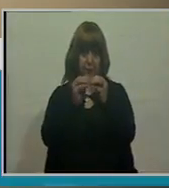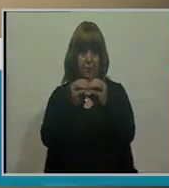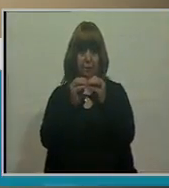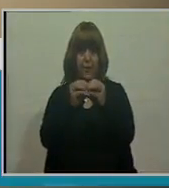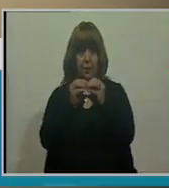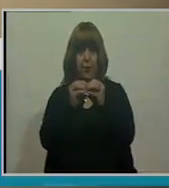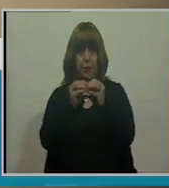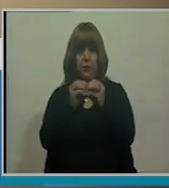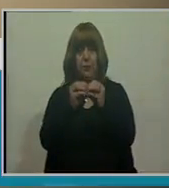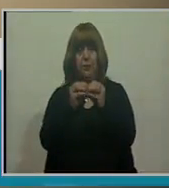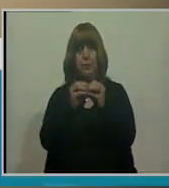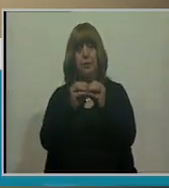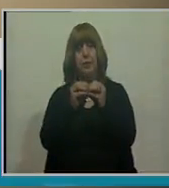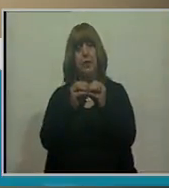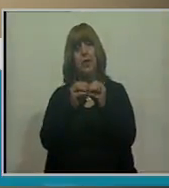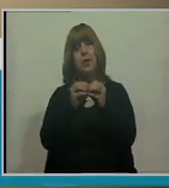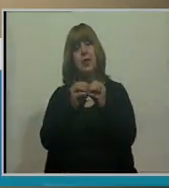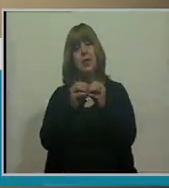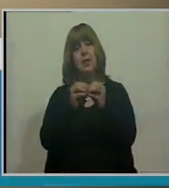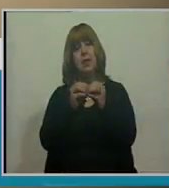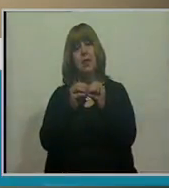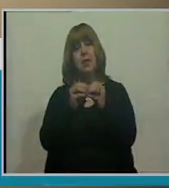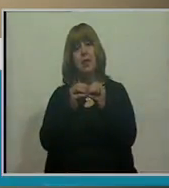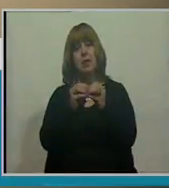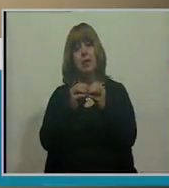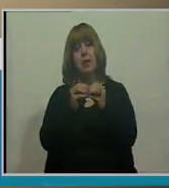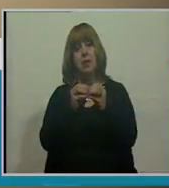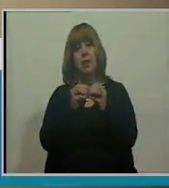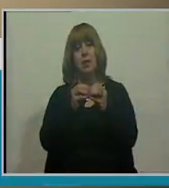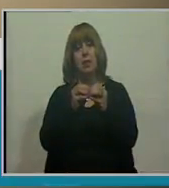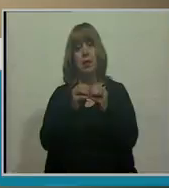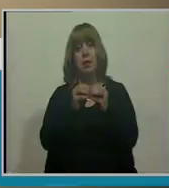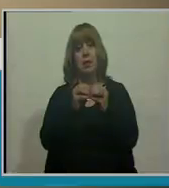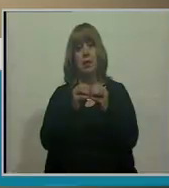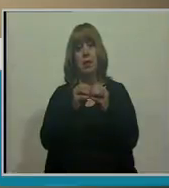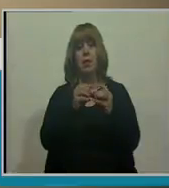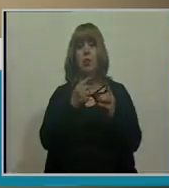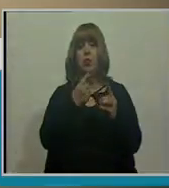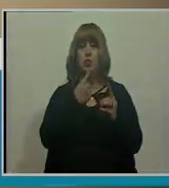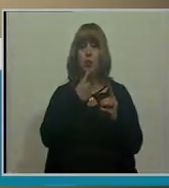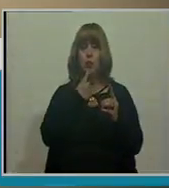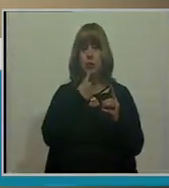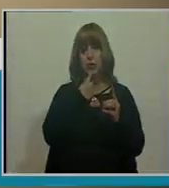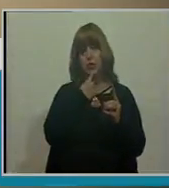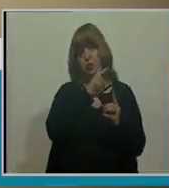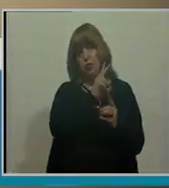este hecho en donde perdió la vida este joven rugby de